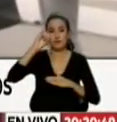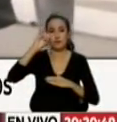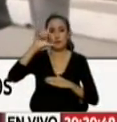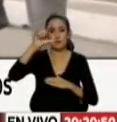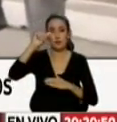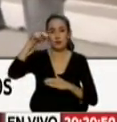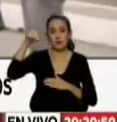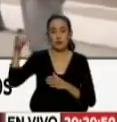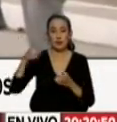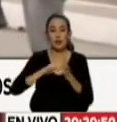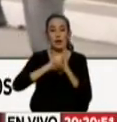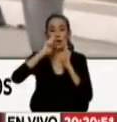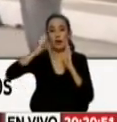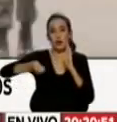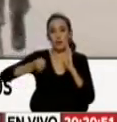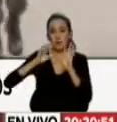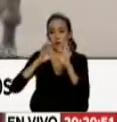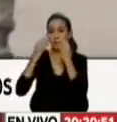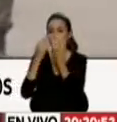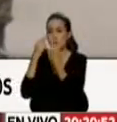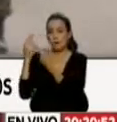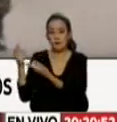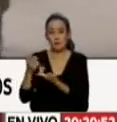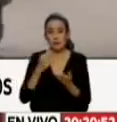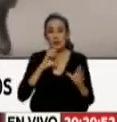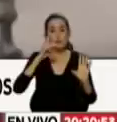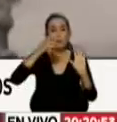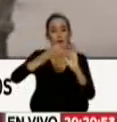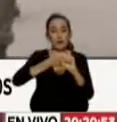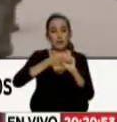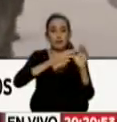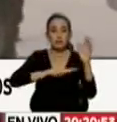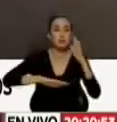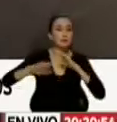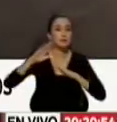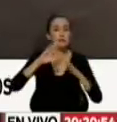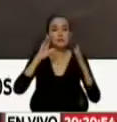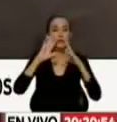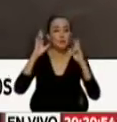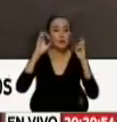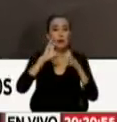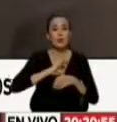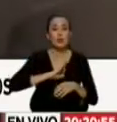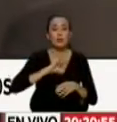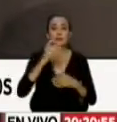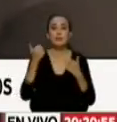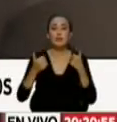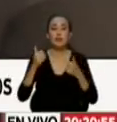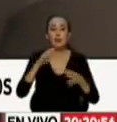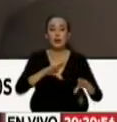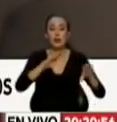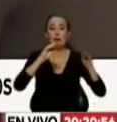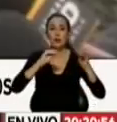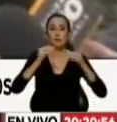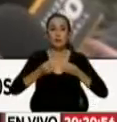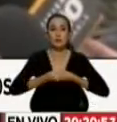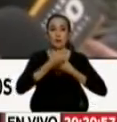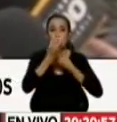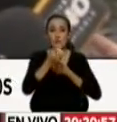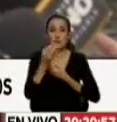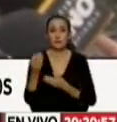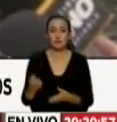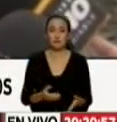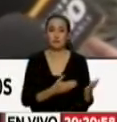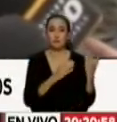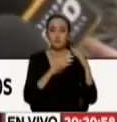Edwin Romero, abogado de la familia, participó de la pericia ocular técnica junto a los peritos para obtener información. De la cual pues